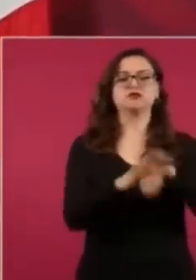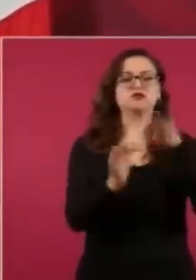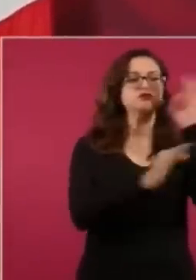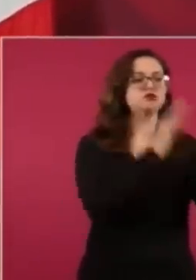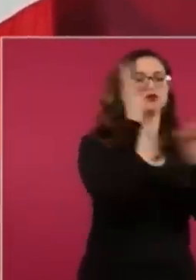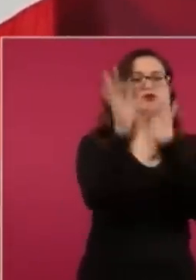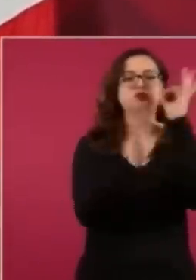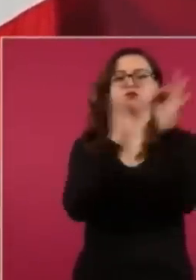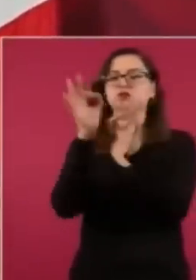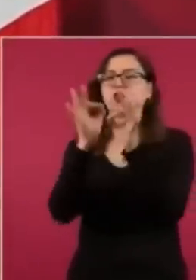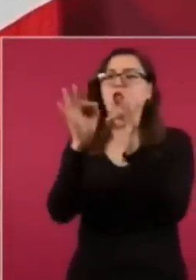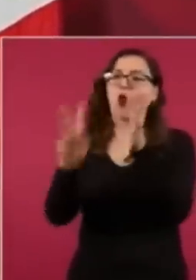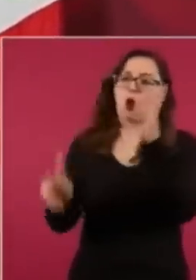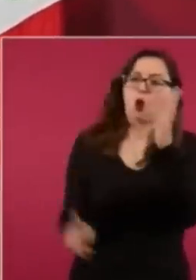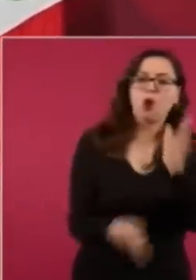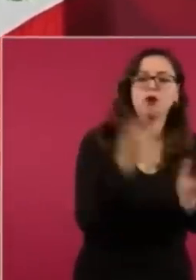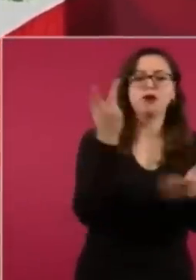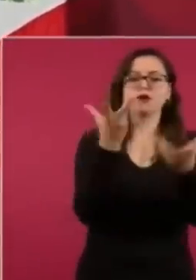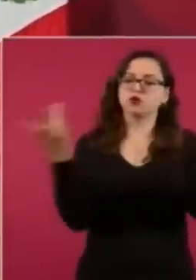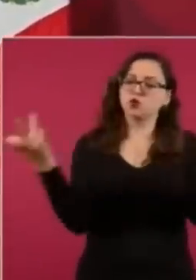que se llama Unión